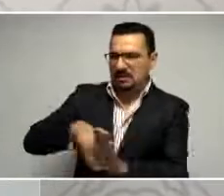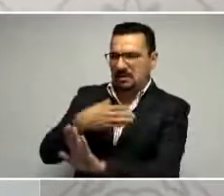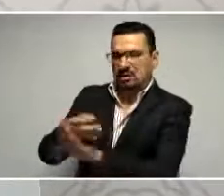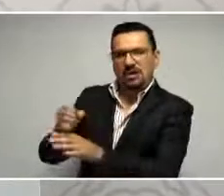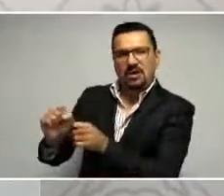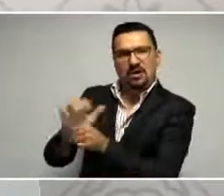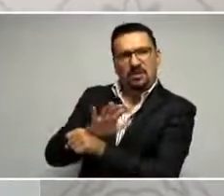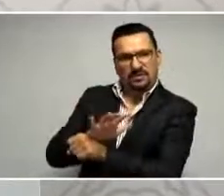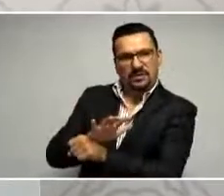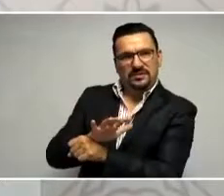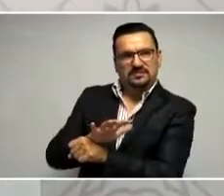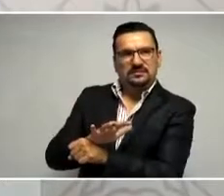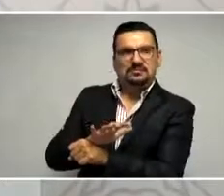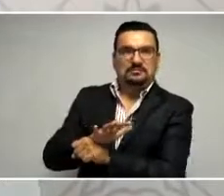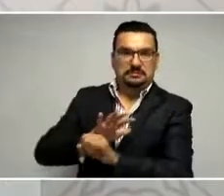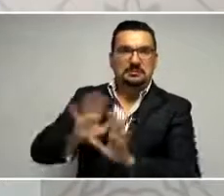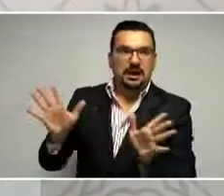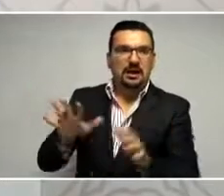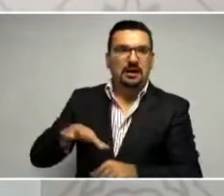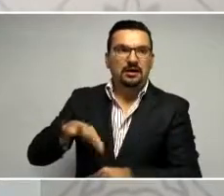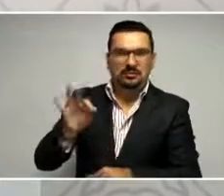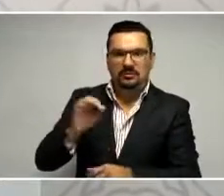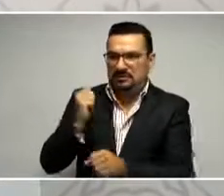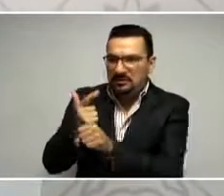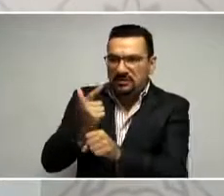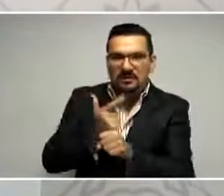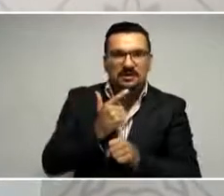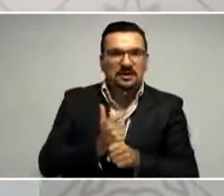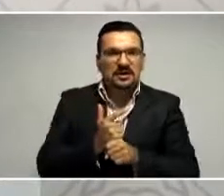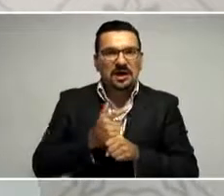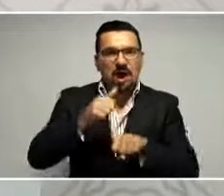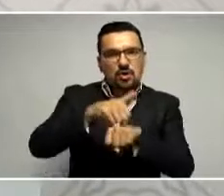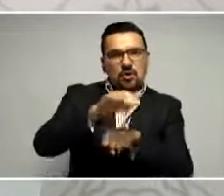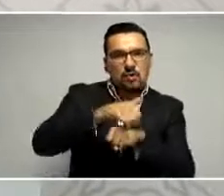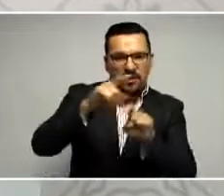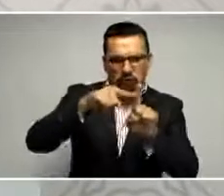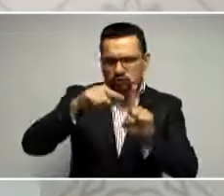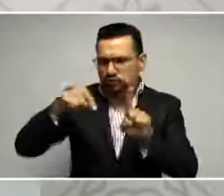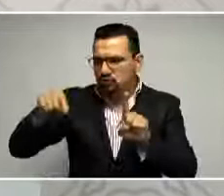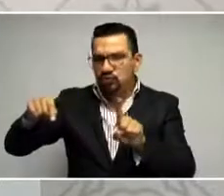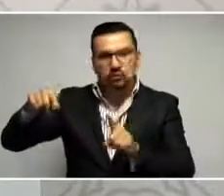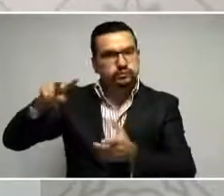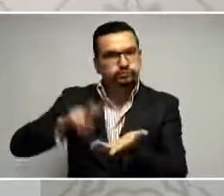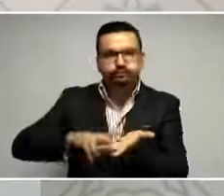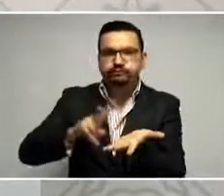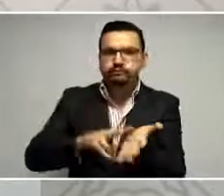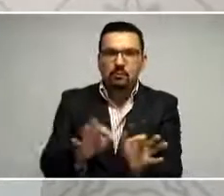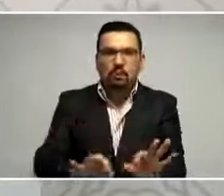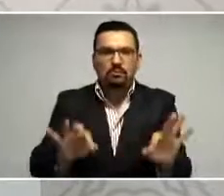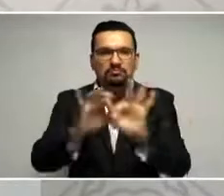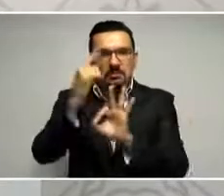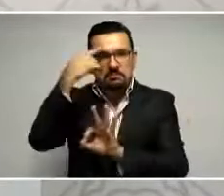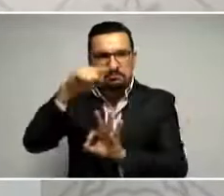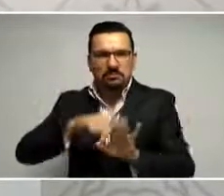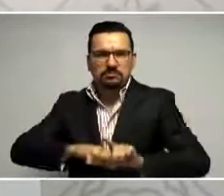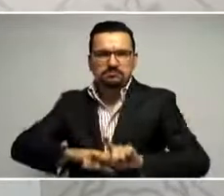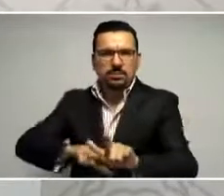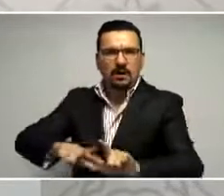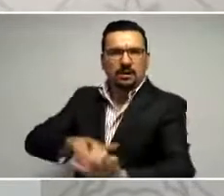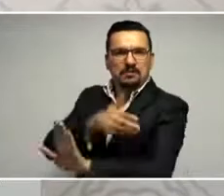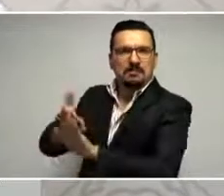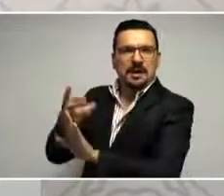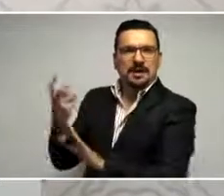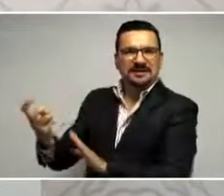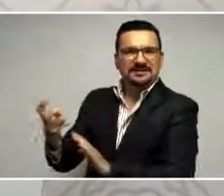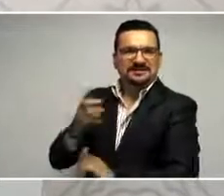podido recopilar y procesar datos estadísticos muy valiosos para seguir enfrentando a